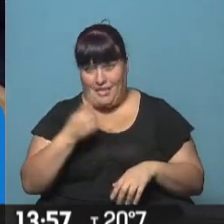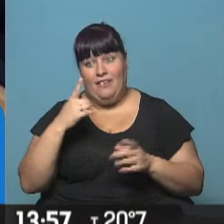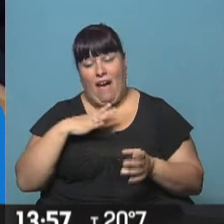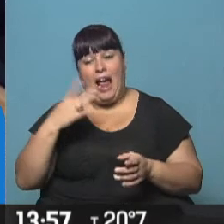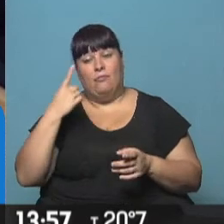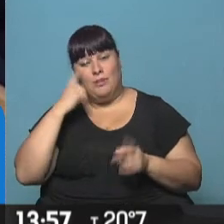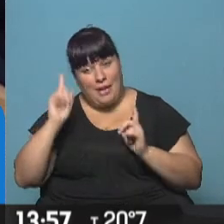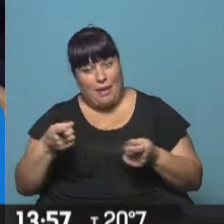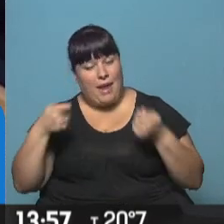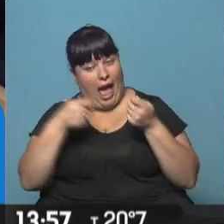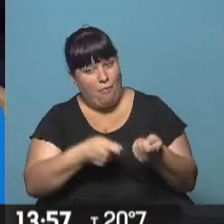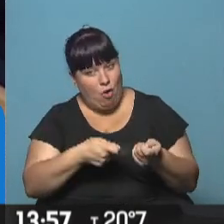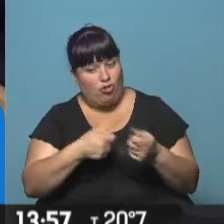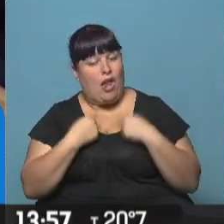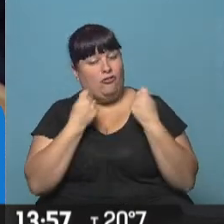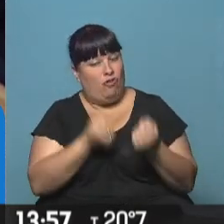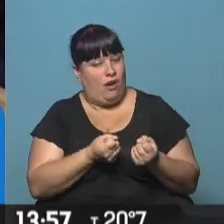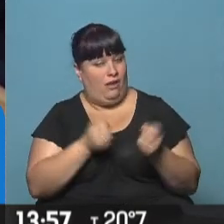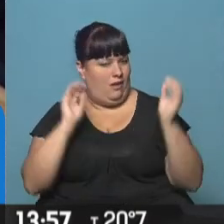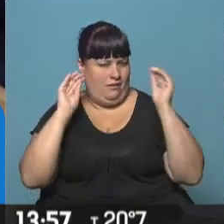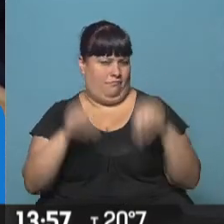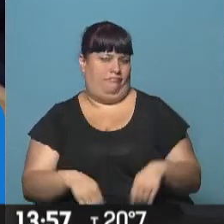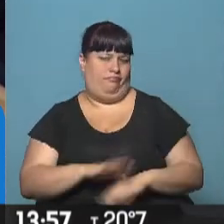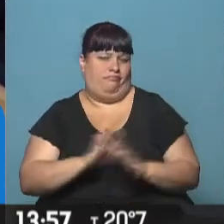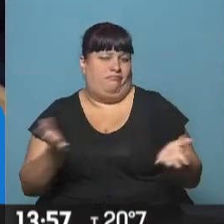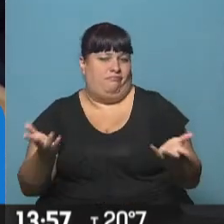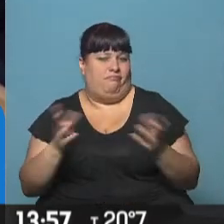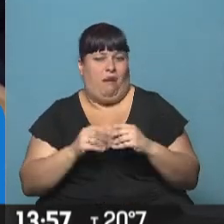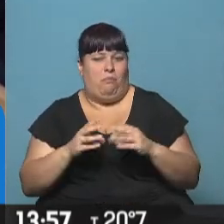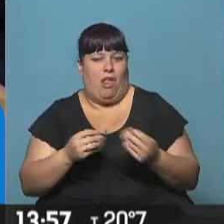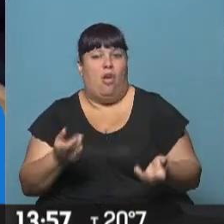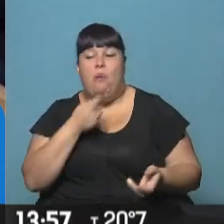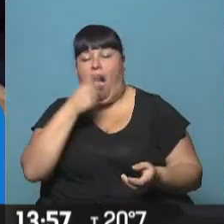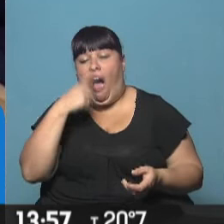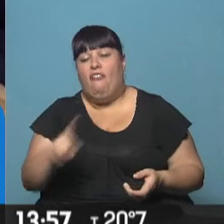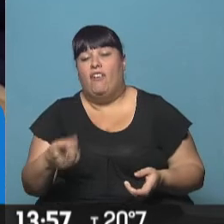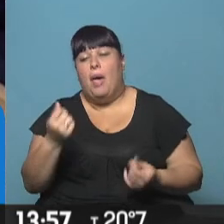también acompañen este esfuerzo, va a caer todo en saco roto, porque finalmente